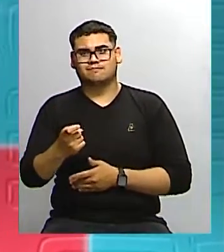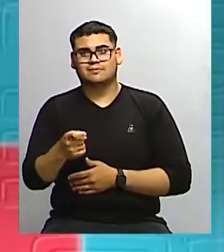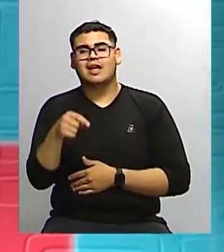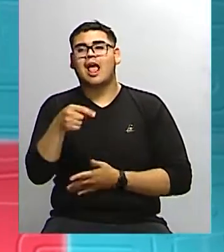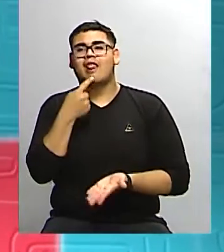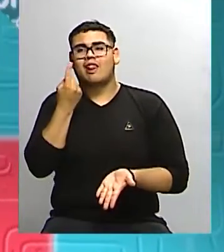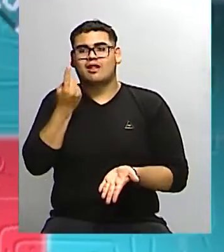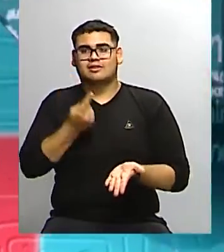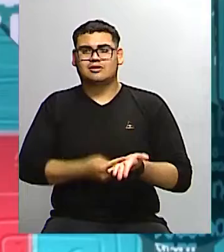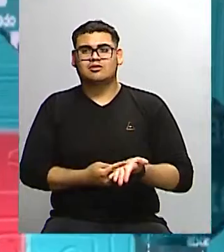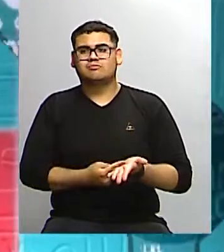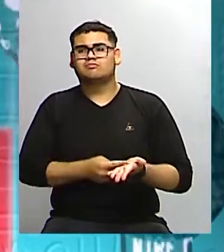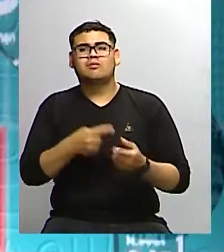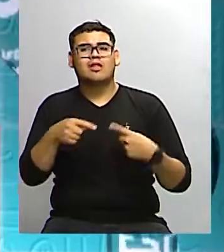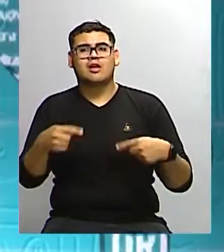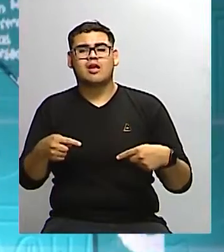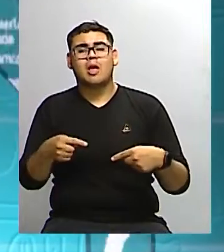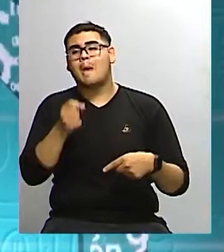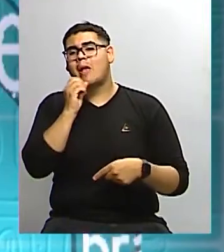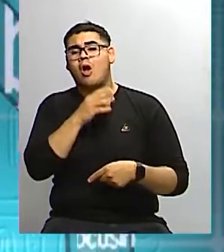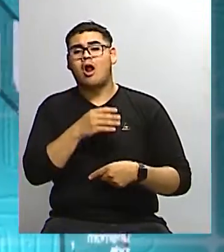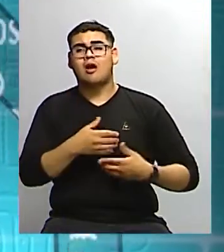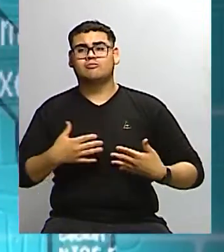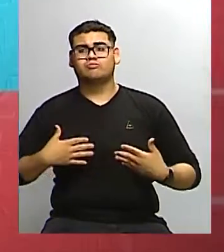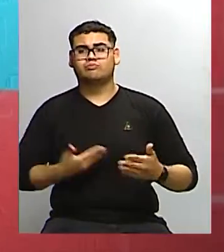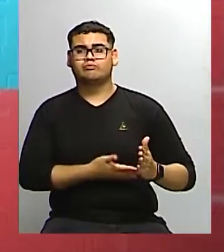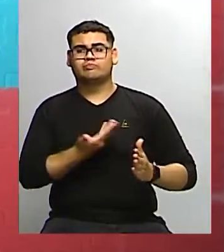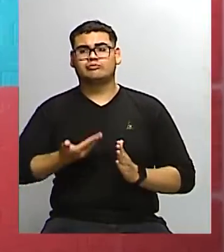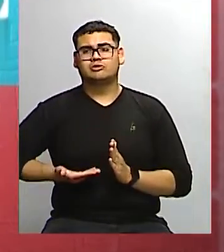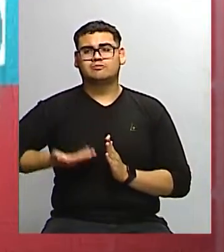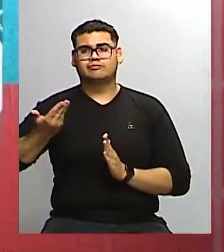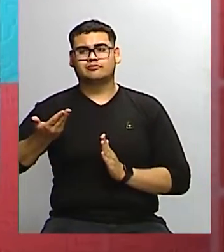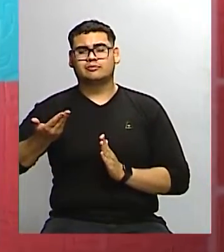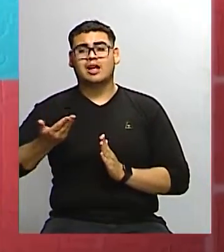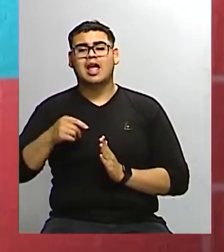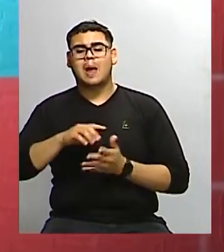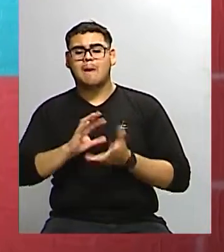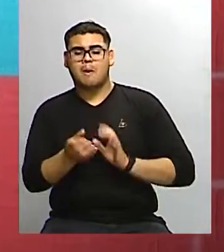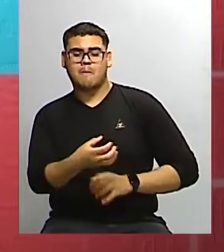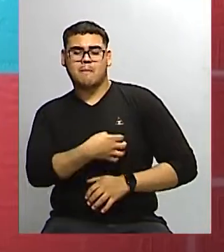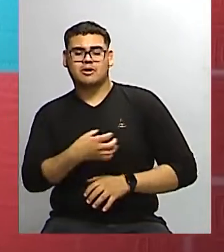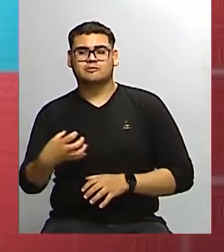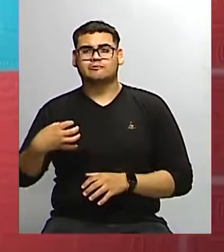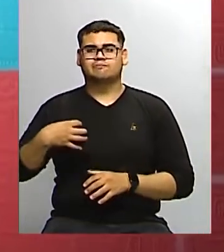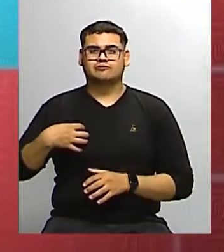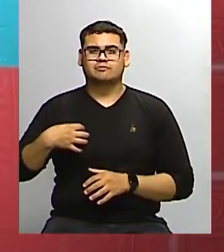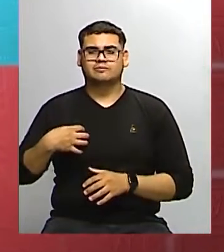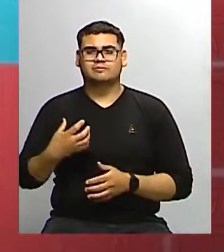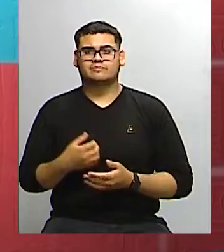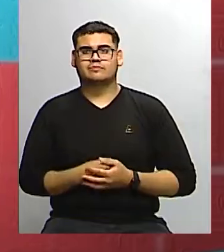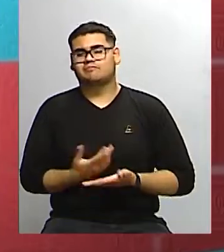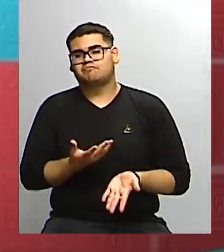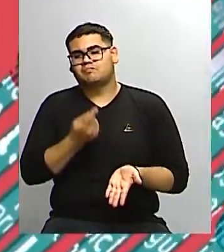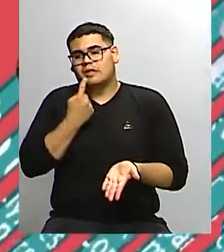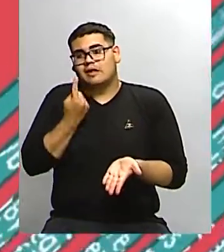tomó la decisión de hacerse una mastectomía con una reconstrucción plástica. Bueno, fue una